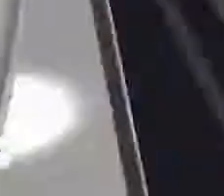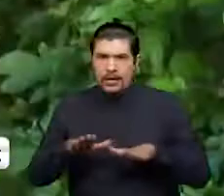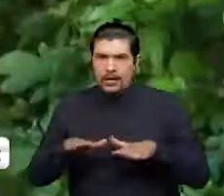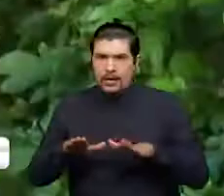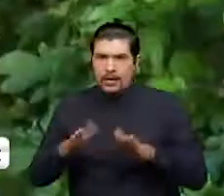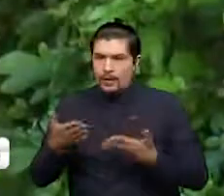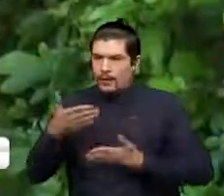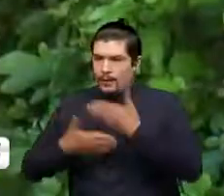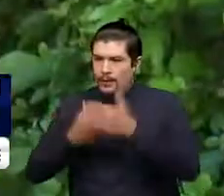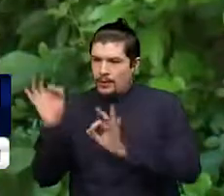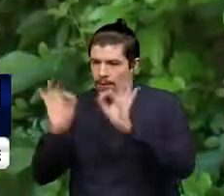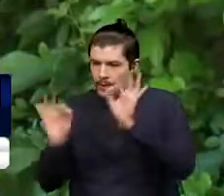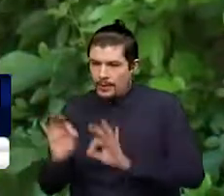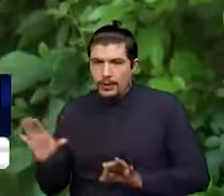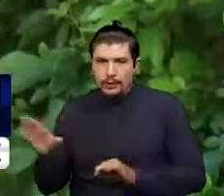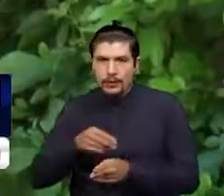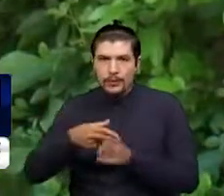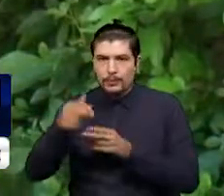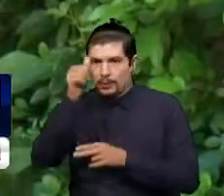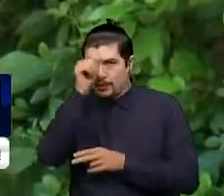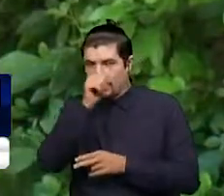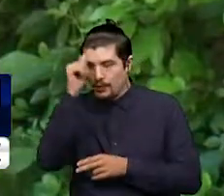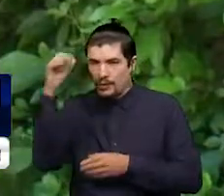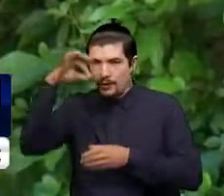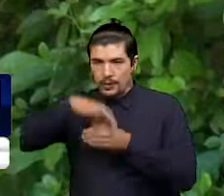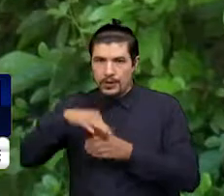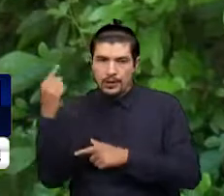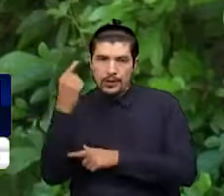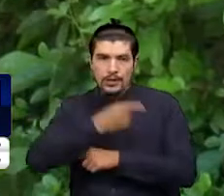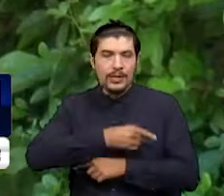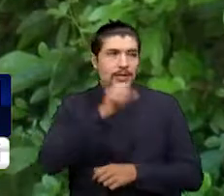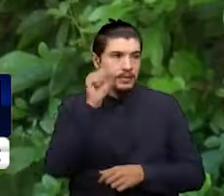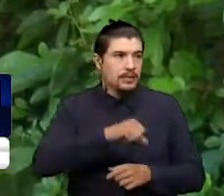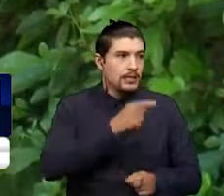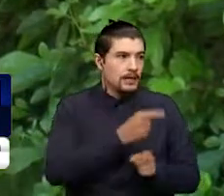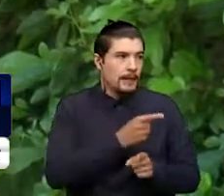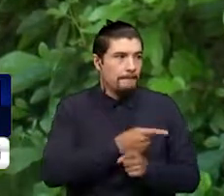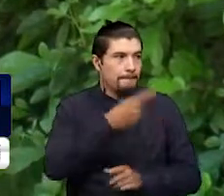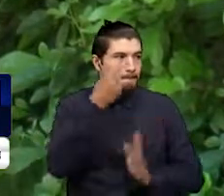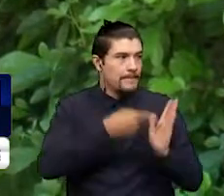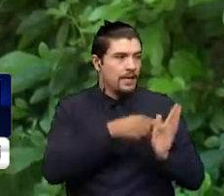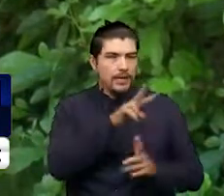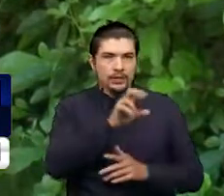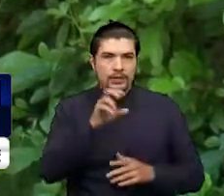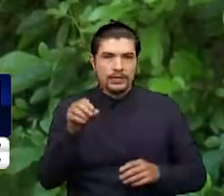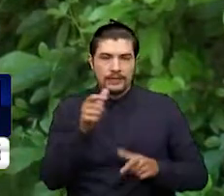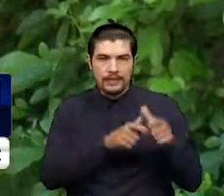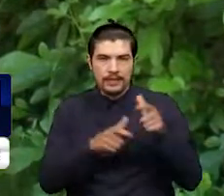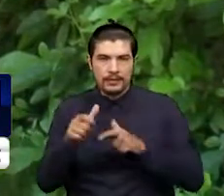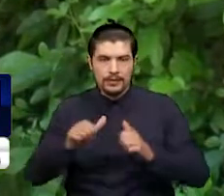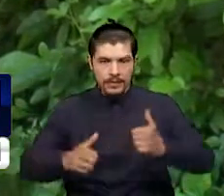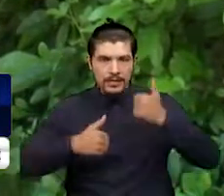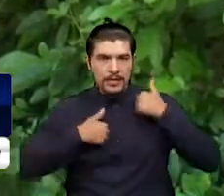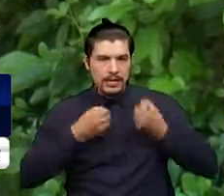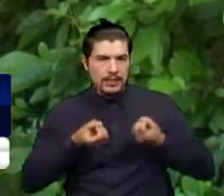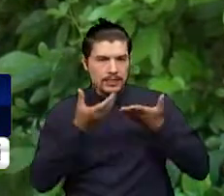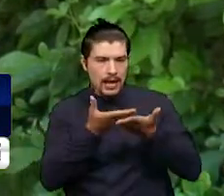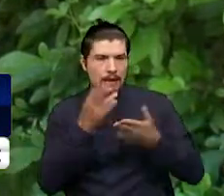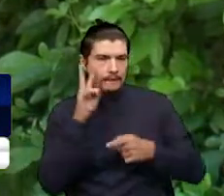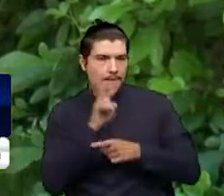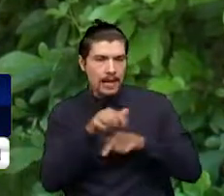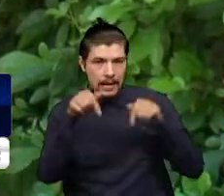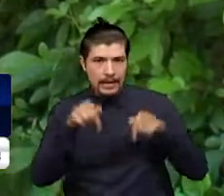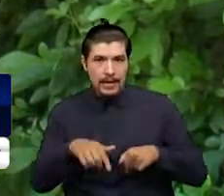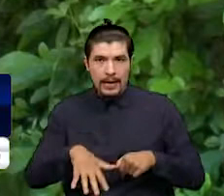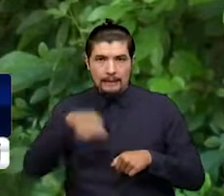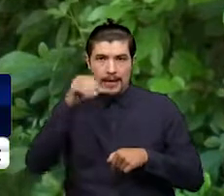Hola, muy buenas tardes para todos ustedes. Y son cerca de 1.200 uniformados los que estarán brindando la seguridad en toda la región del Magdalena